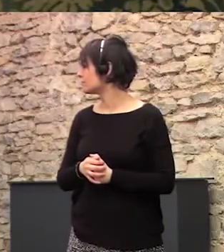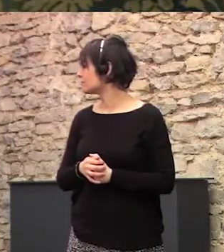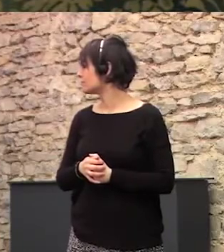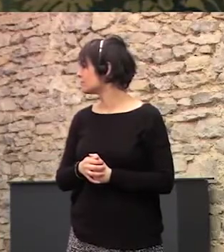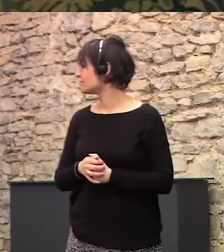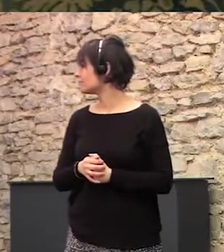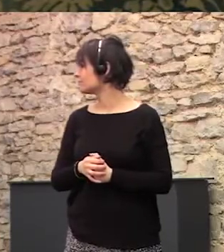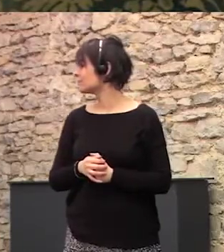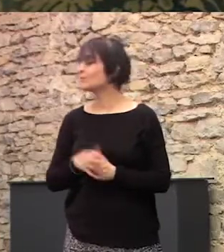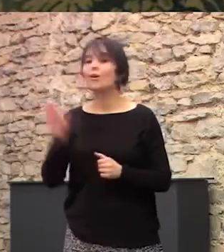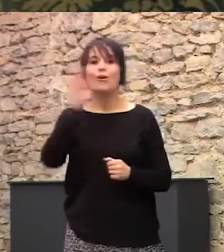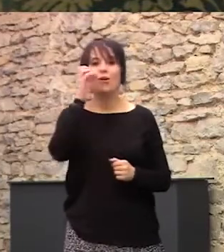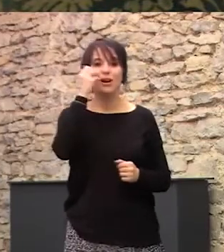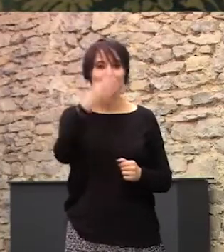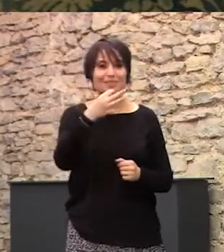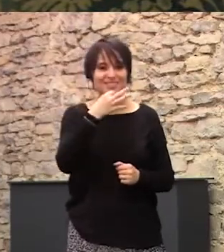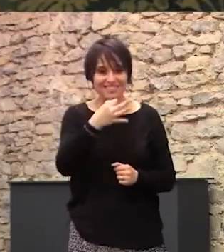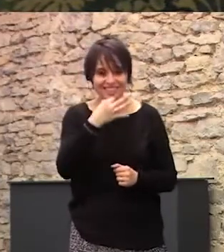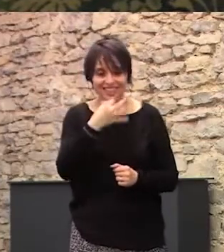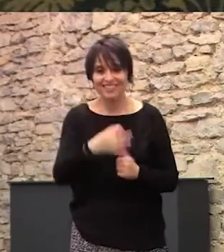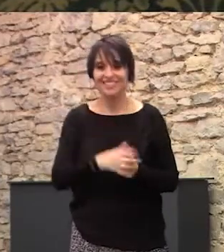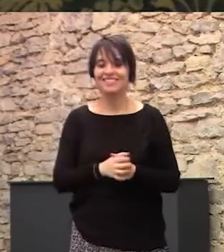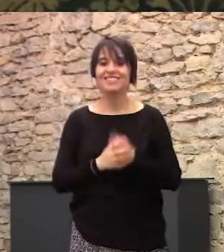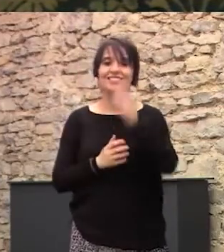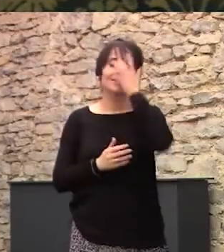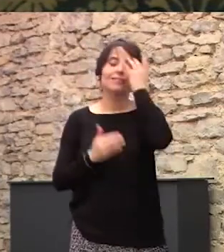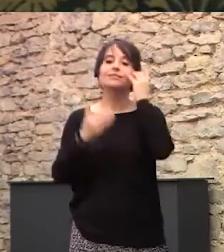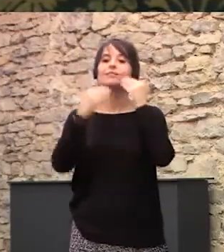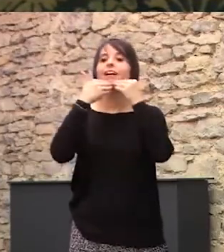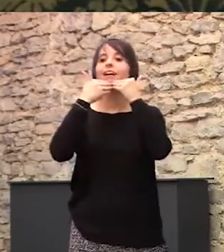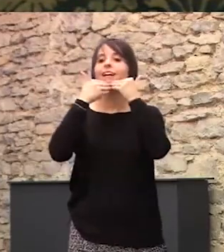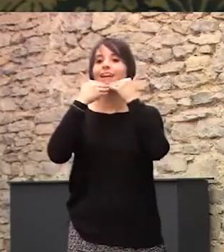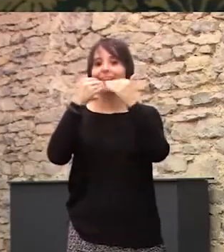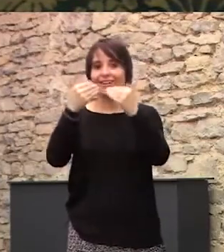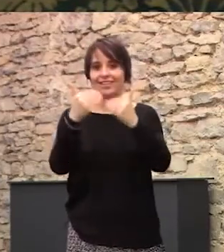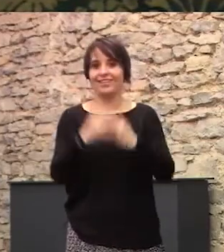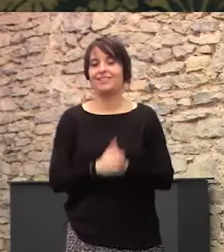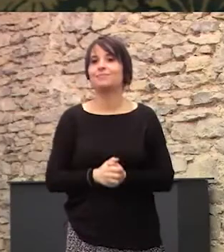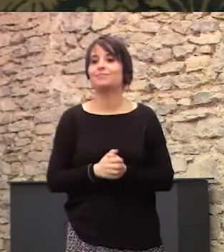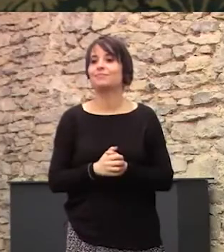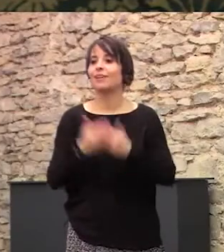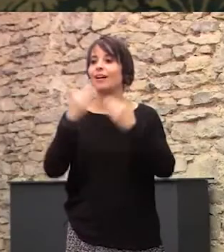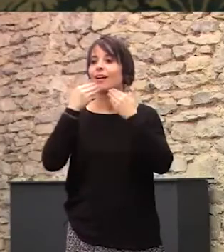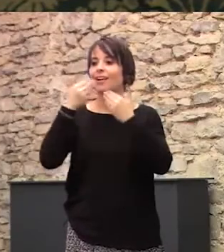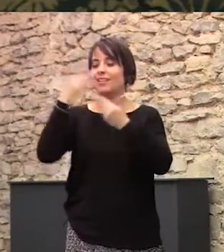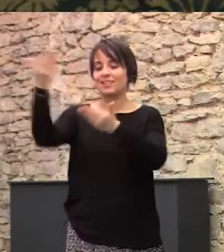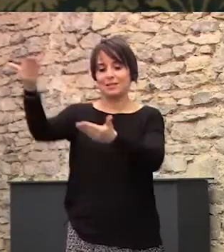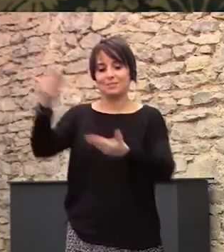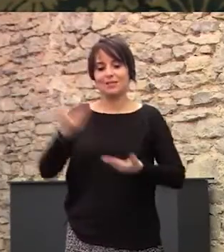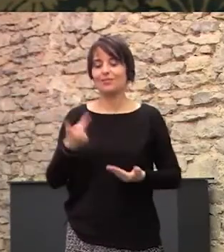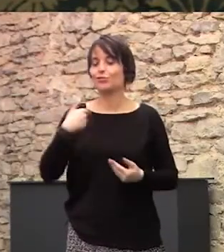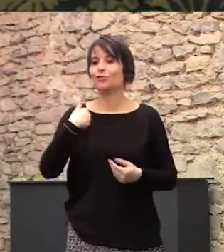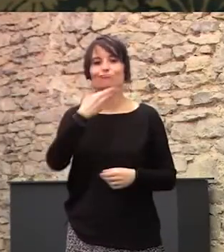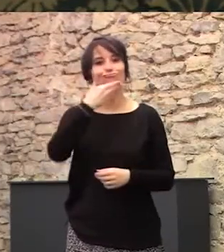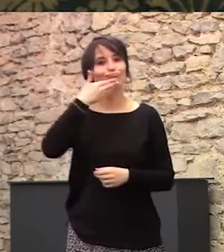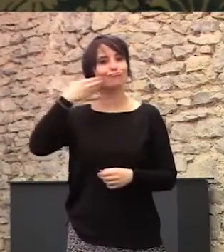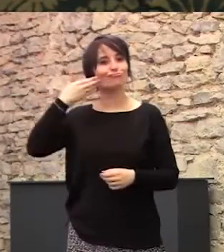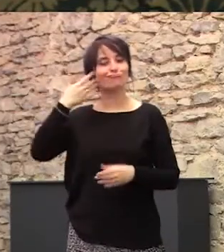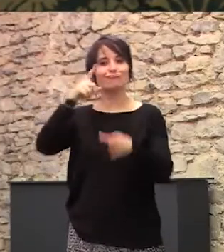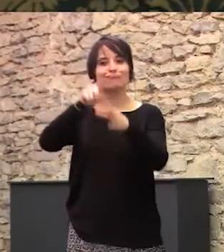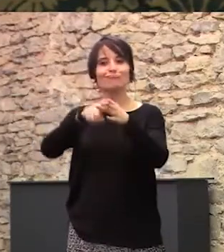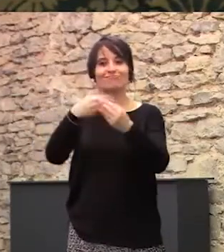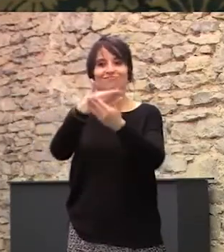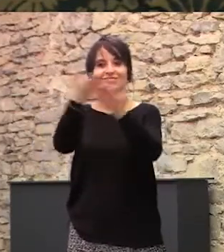Vale. Arratsaldeon, muchas gracias por la invitación. Es un placer estar aquí.